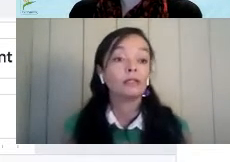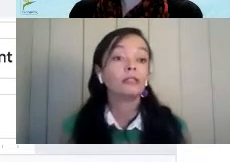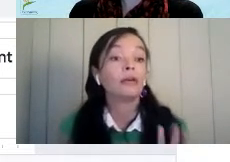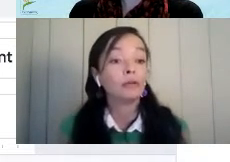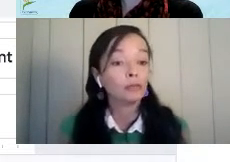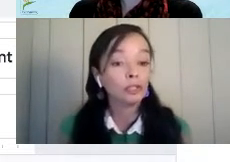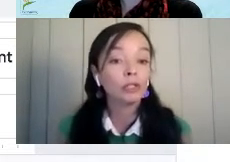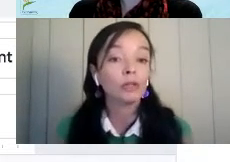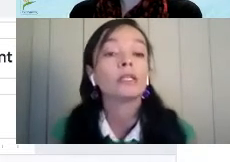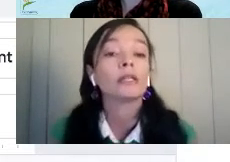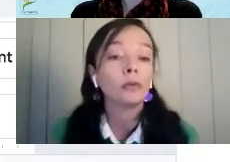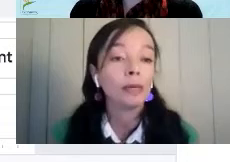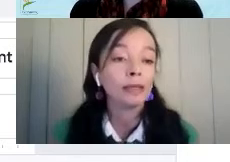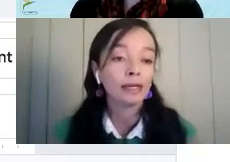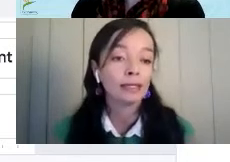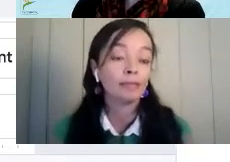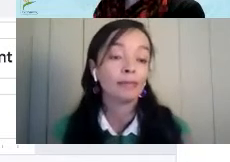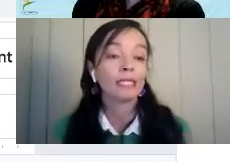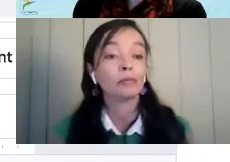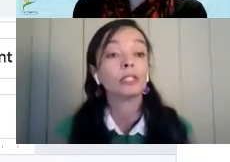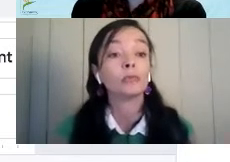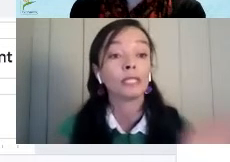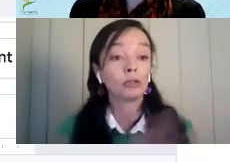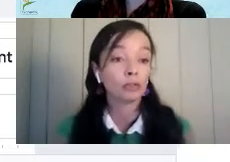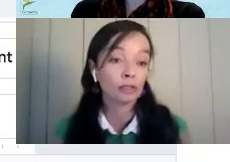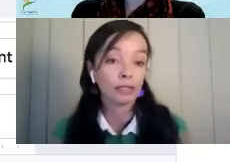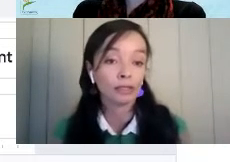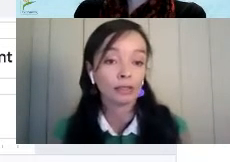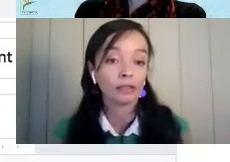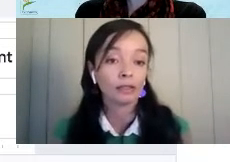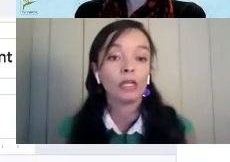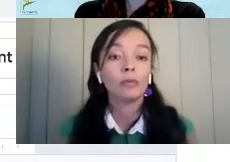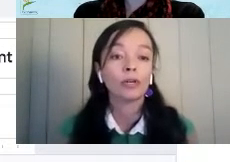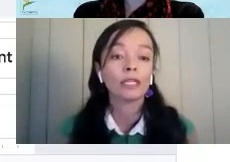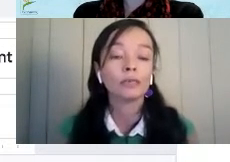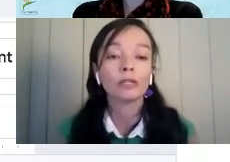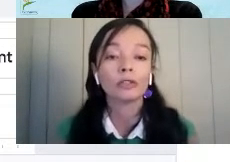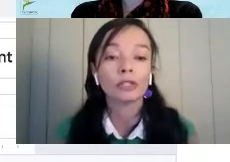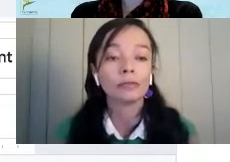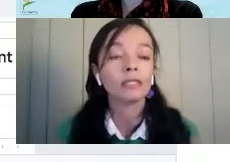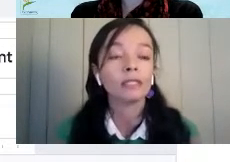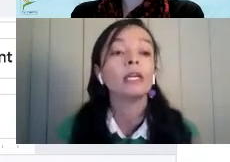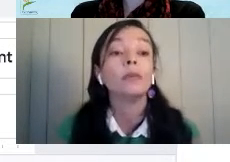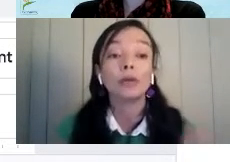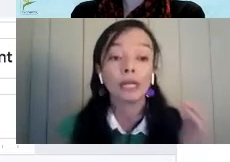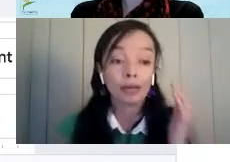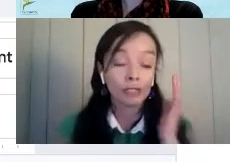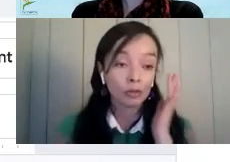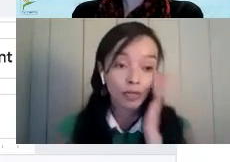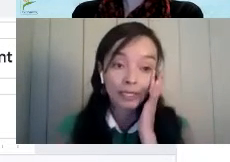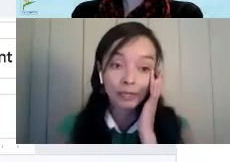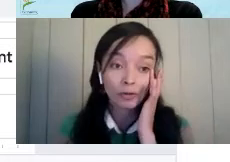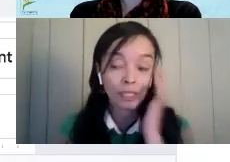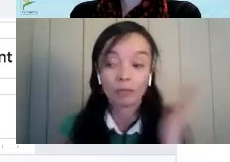Ya habíamos dicho que se recomienda que empecemos después de los tres meses. ¿Por qué después de los tres meses? Porque la